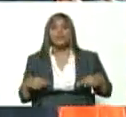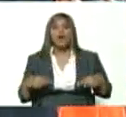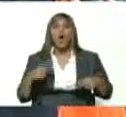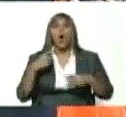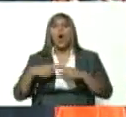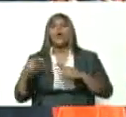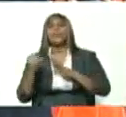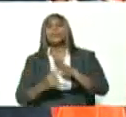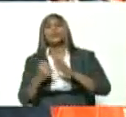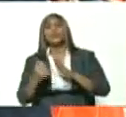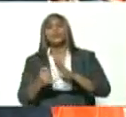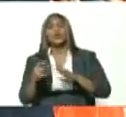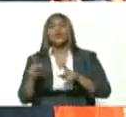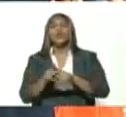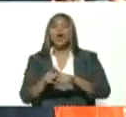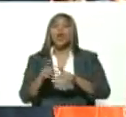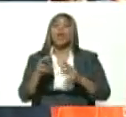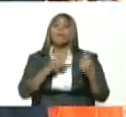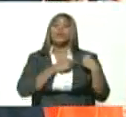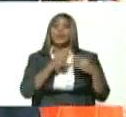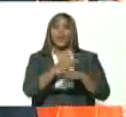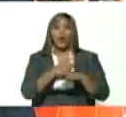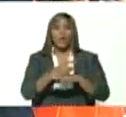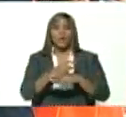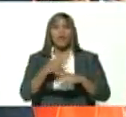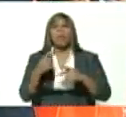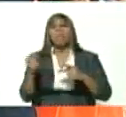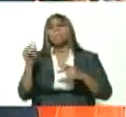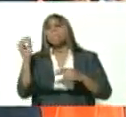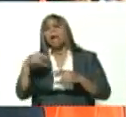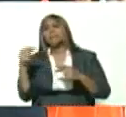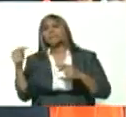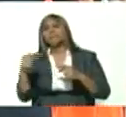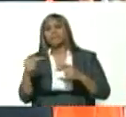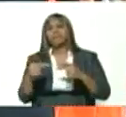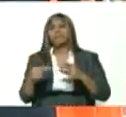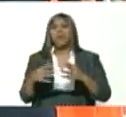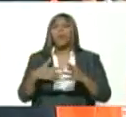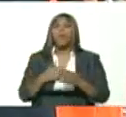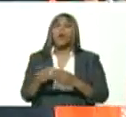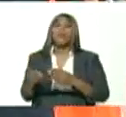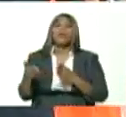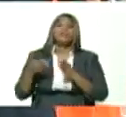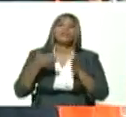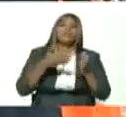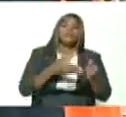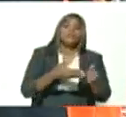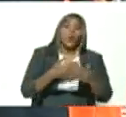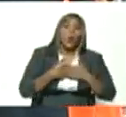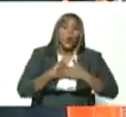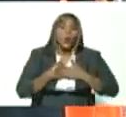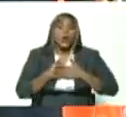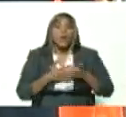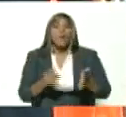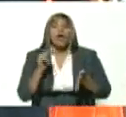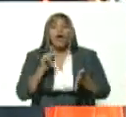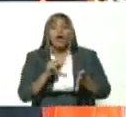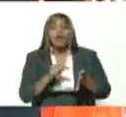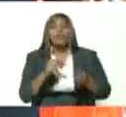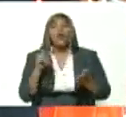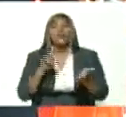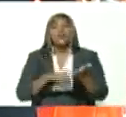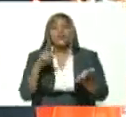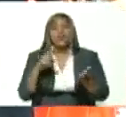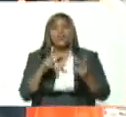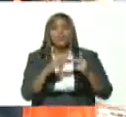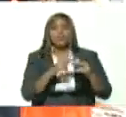instituciones, aparte de las gubernamentales, están contribuyendo y colaborando para que esto se cumpla